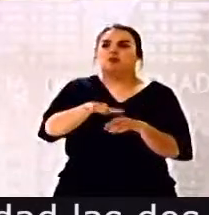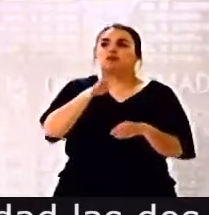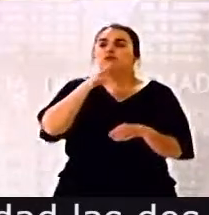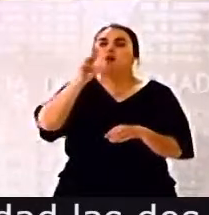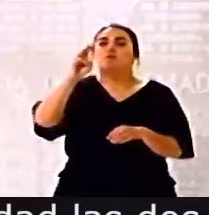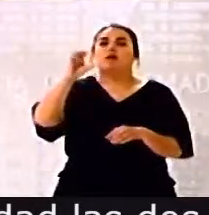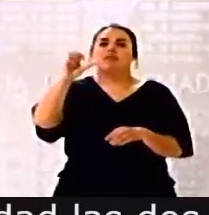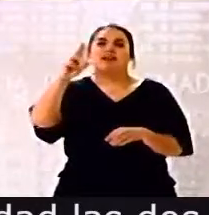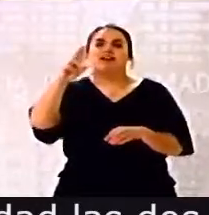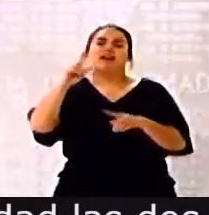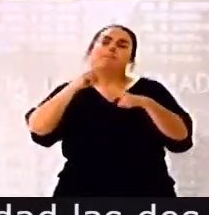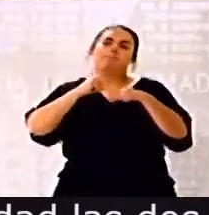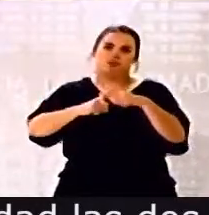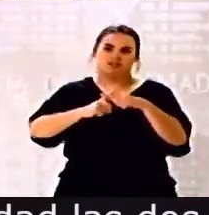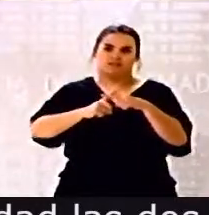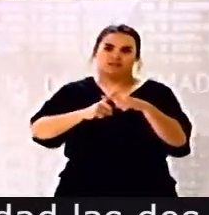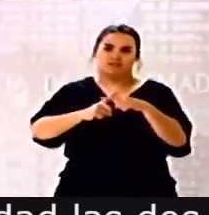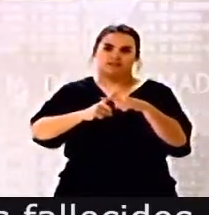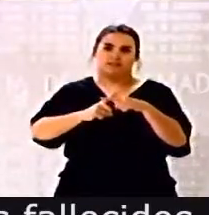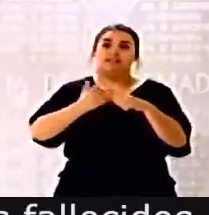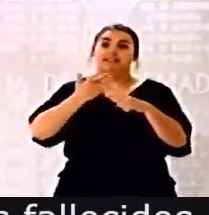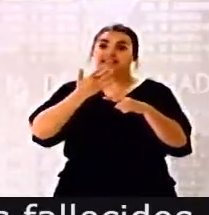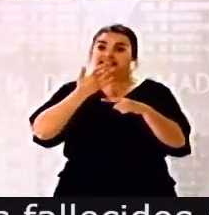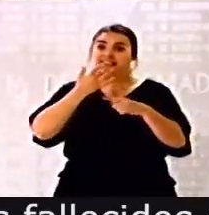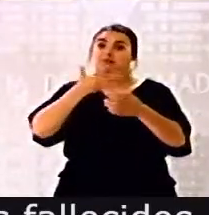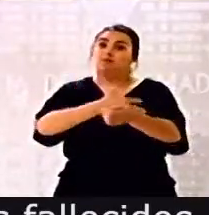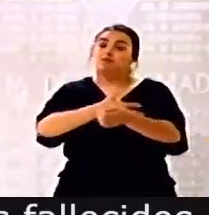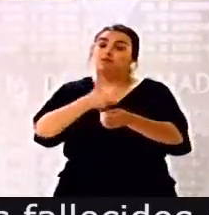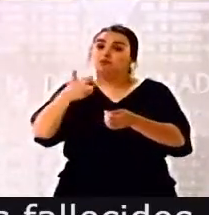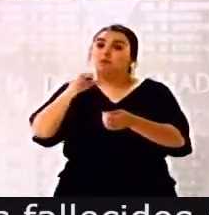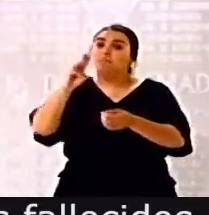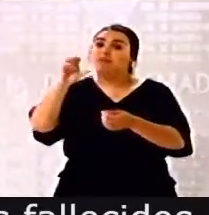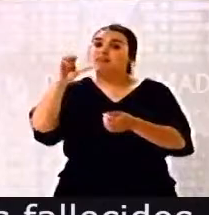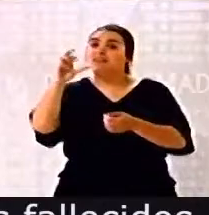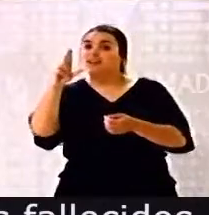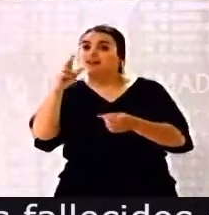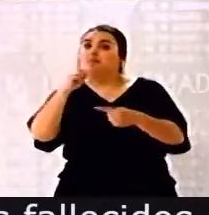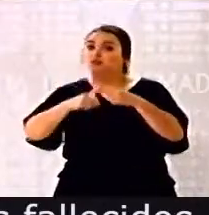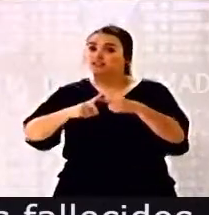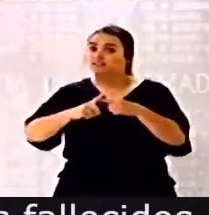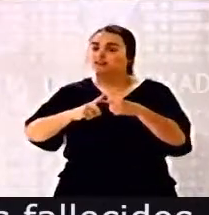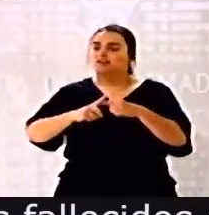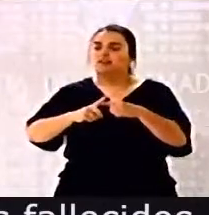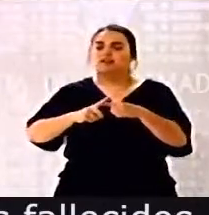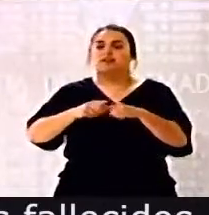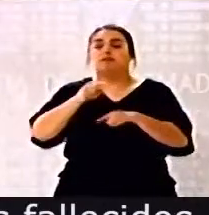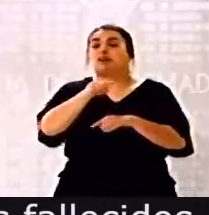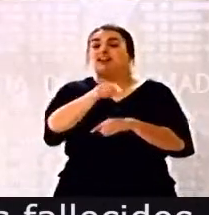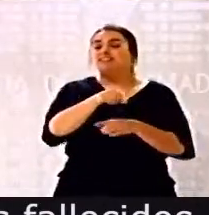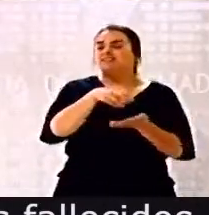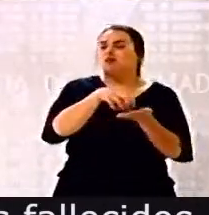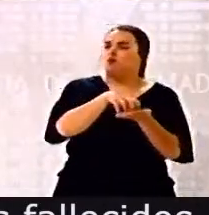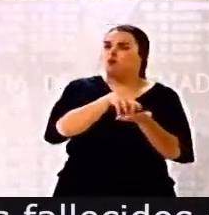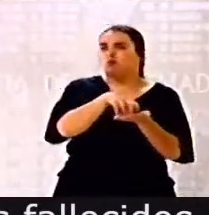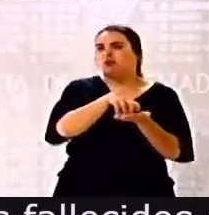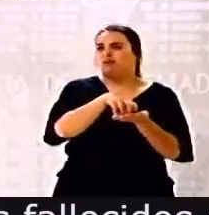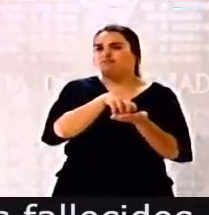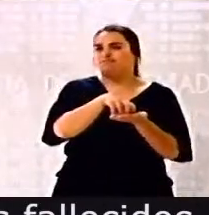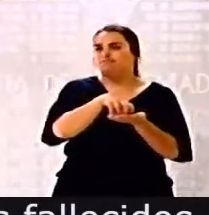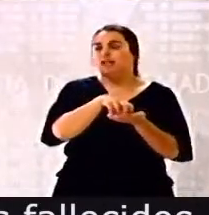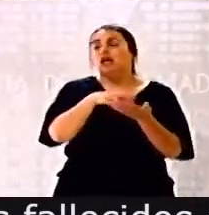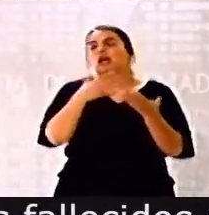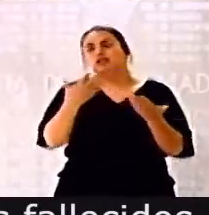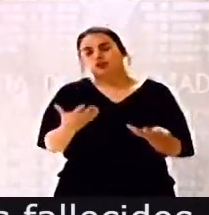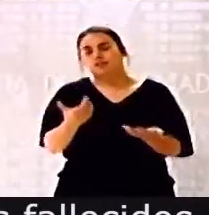PCR positiva, con PCR positiva, por decirlo de alguna manera, y nos generaba la duda. Y ante la